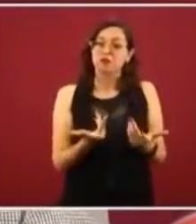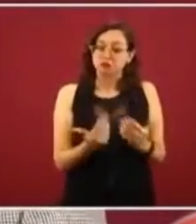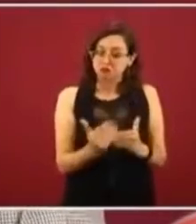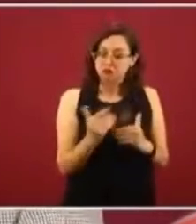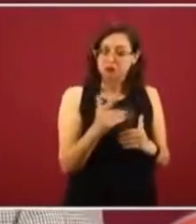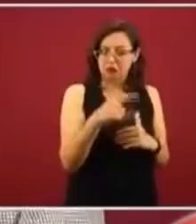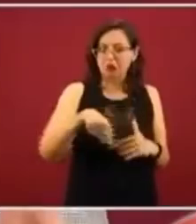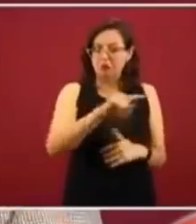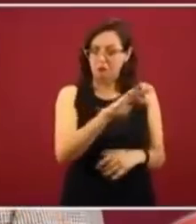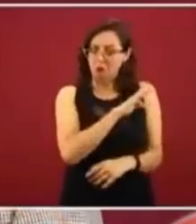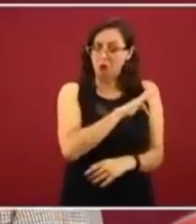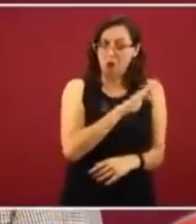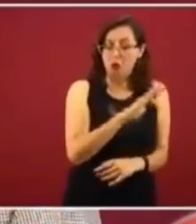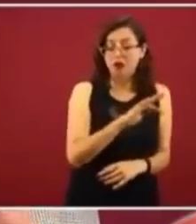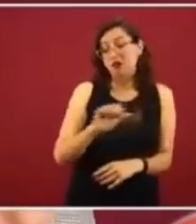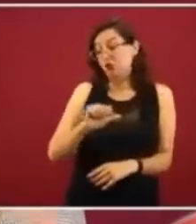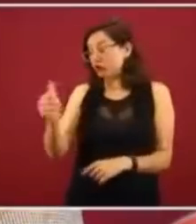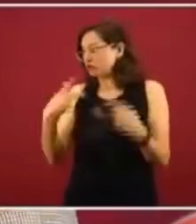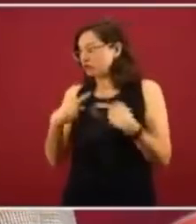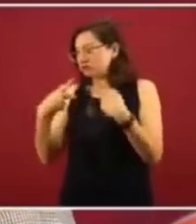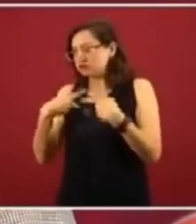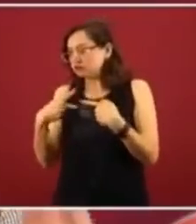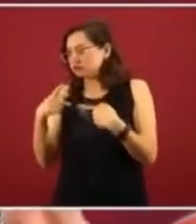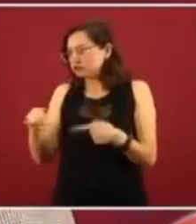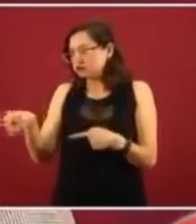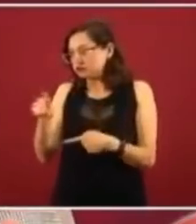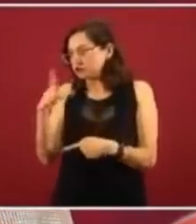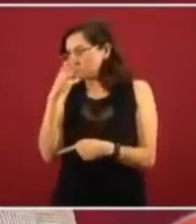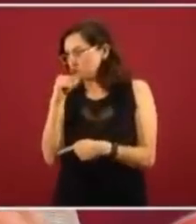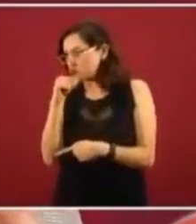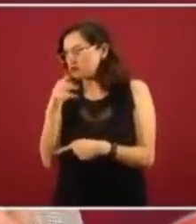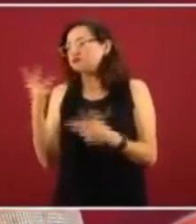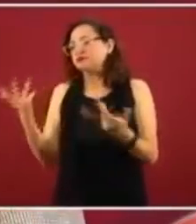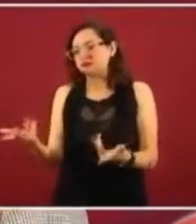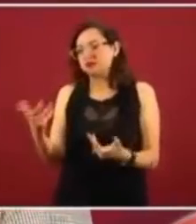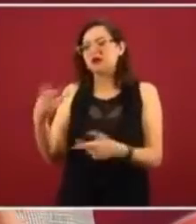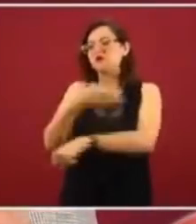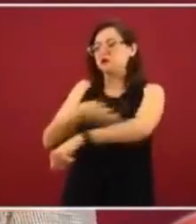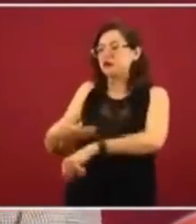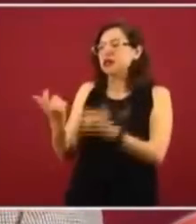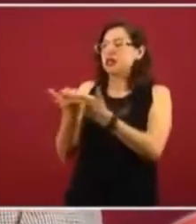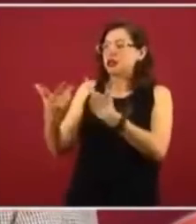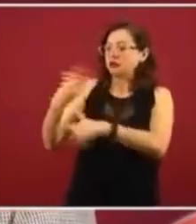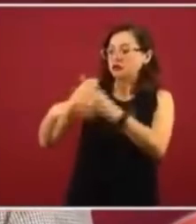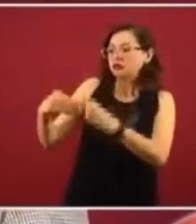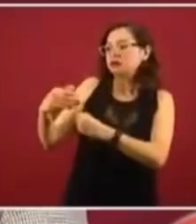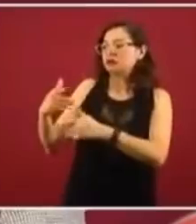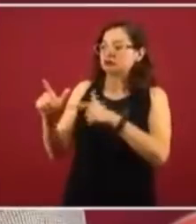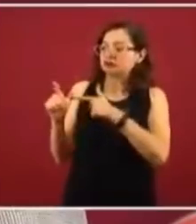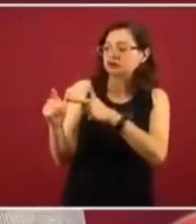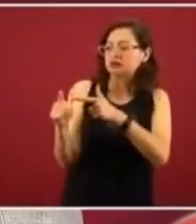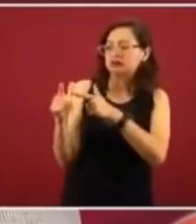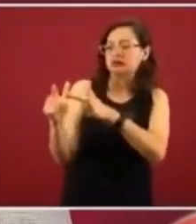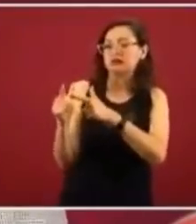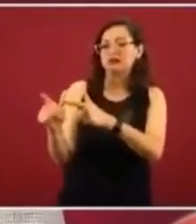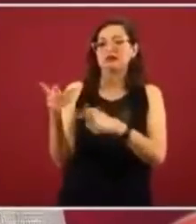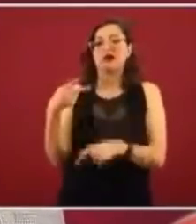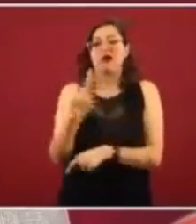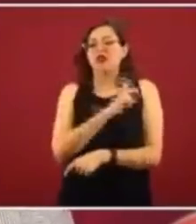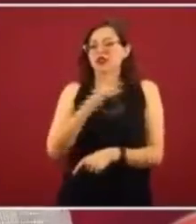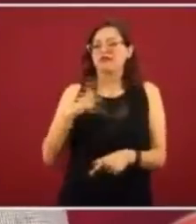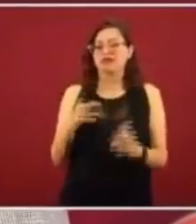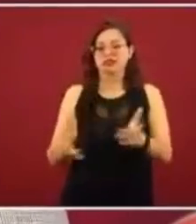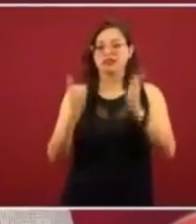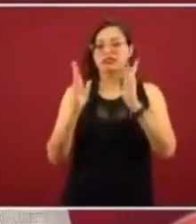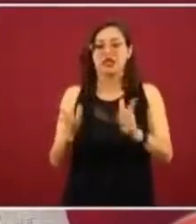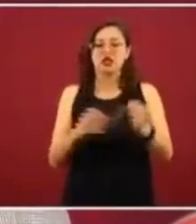lo permite, sin afectar irremediablemente a las economías familiares más desprotegidas. Pero hay que hacerlo ya, y